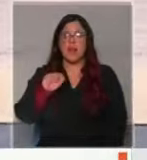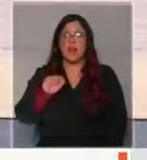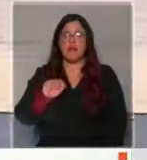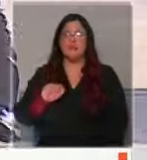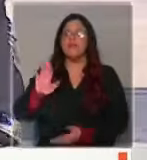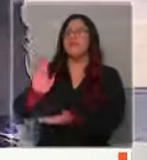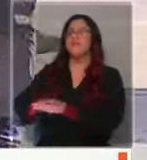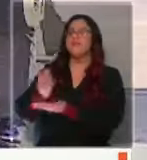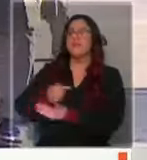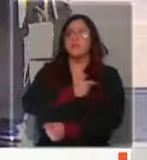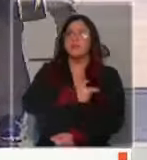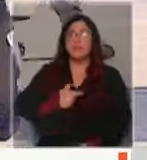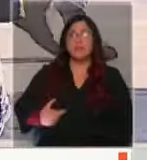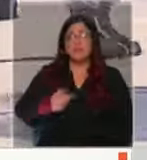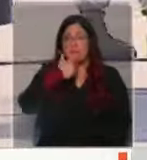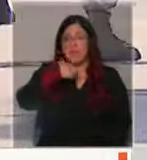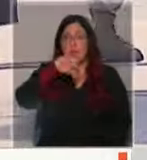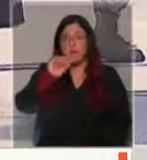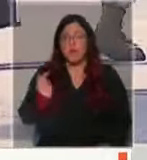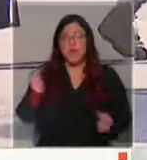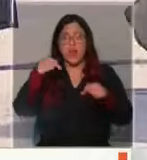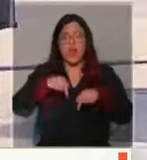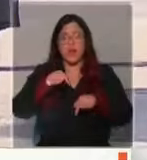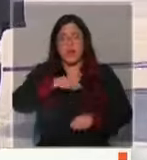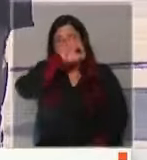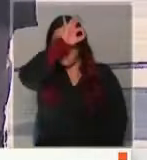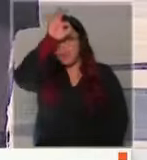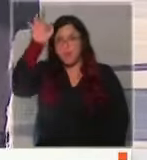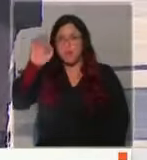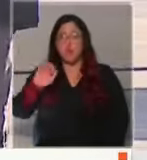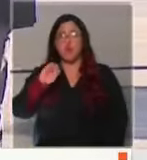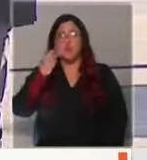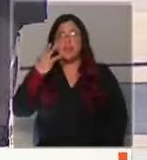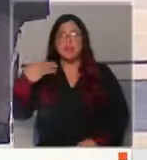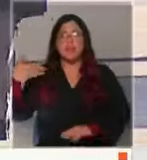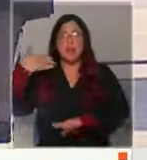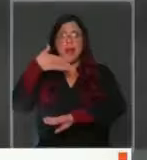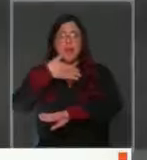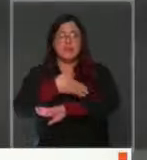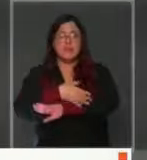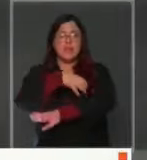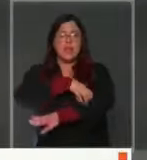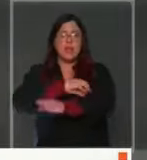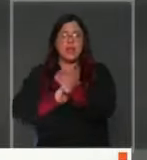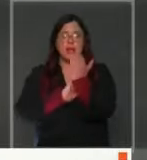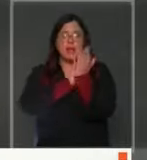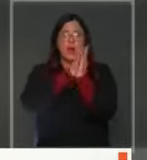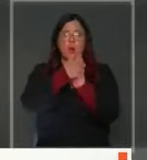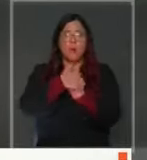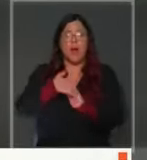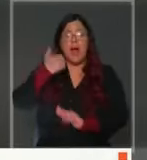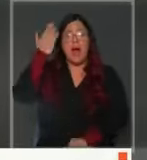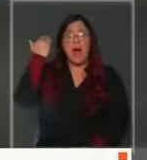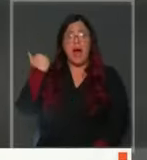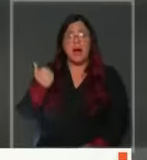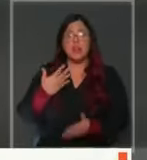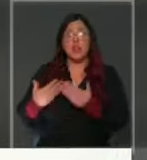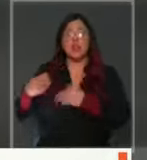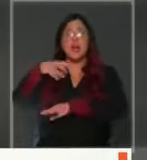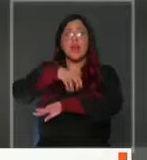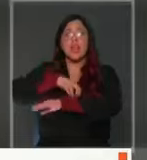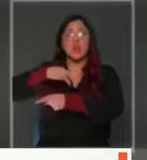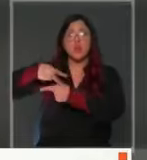¿cómo están? El presidente Gabriel Boric está aquí en Temuco, en su tercera visita a la región de la Araucanía. Más temprano, eso sí, estuvo en la región de Ñuble por